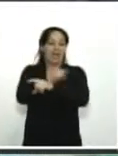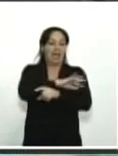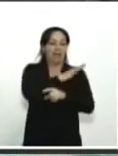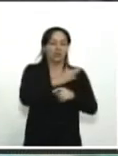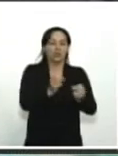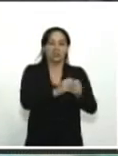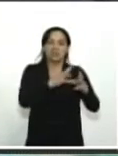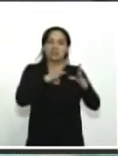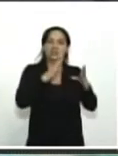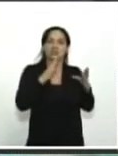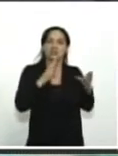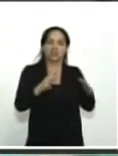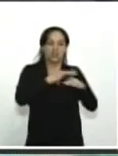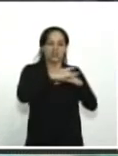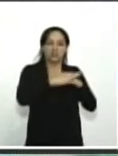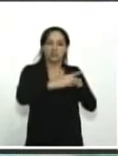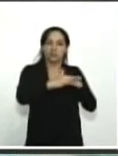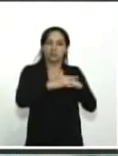más grande de playa,